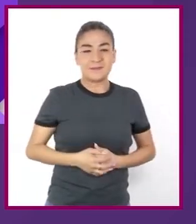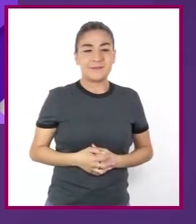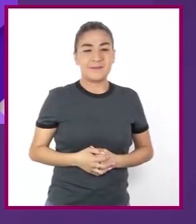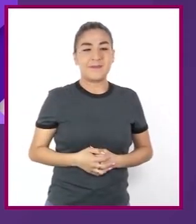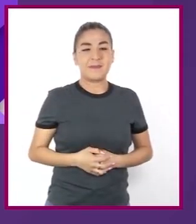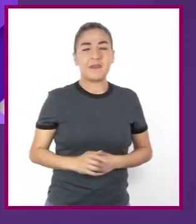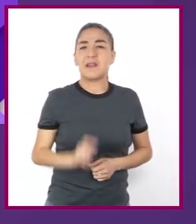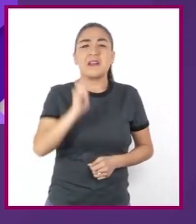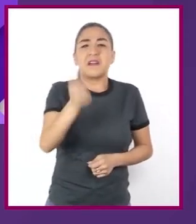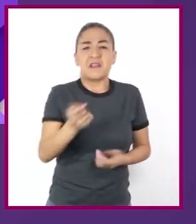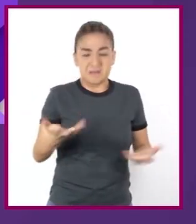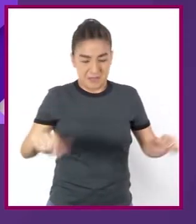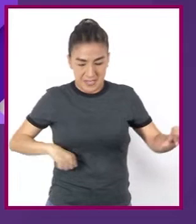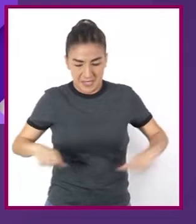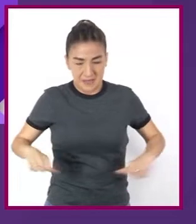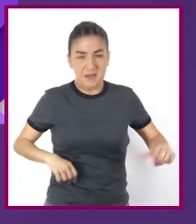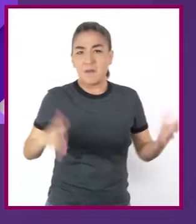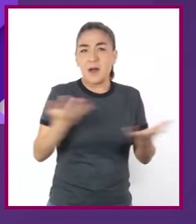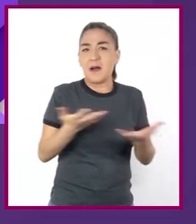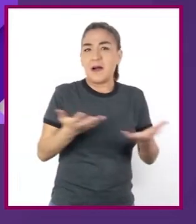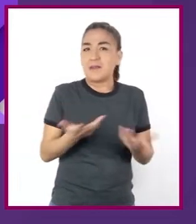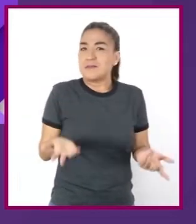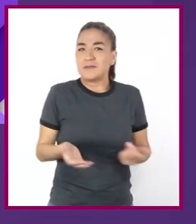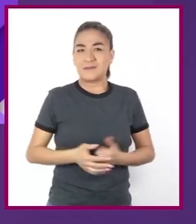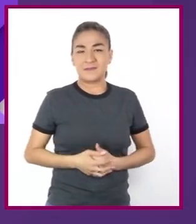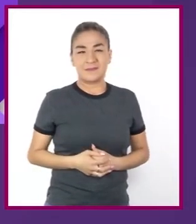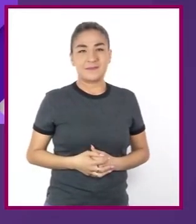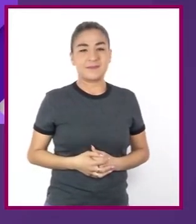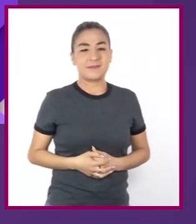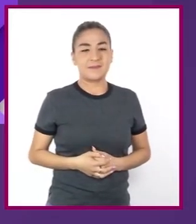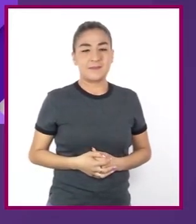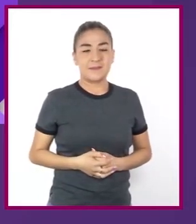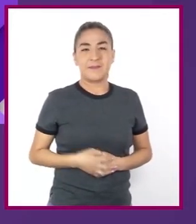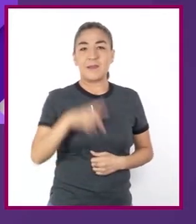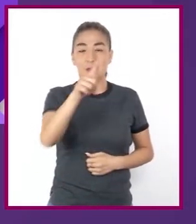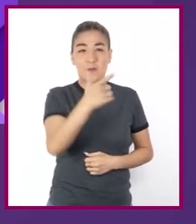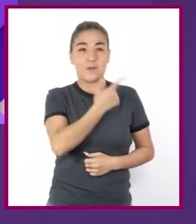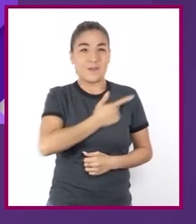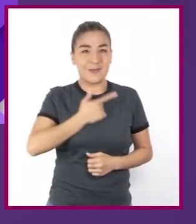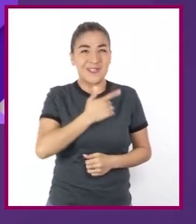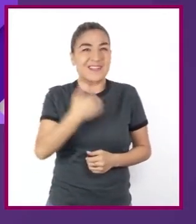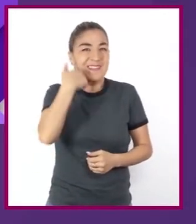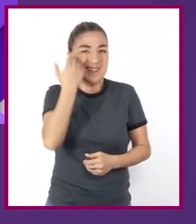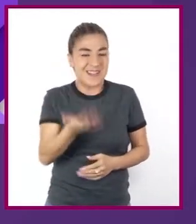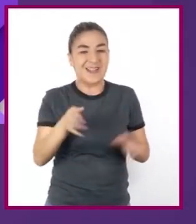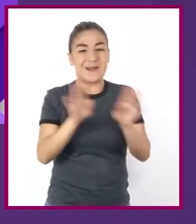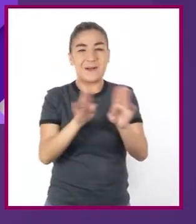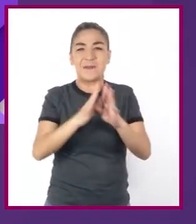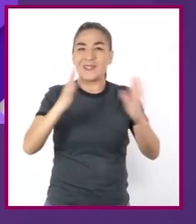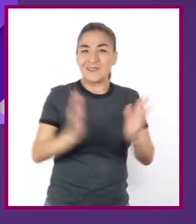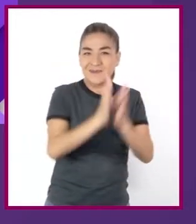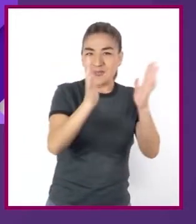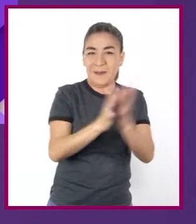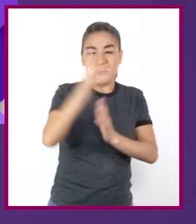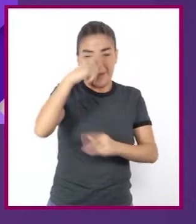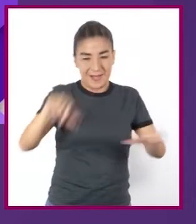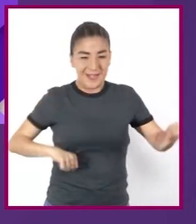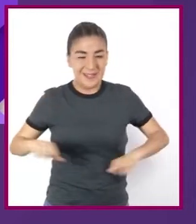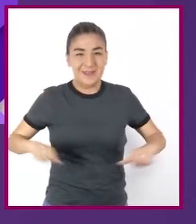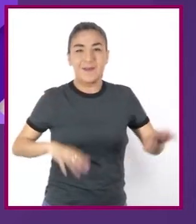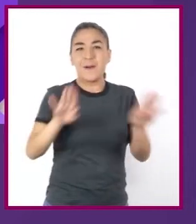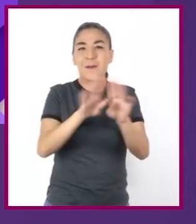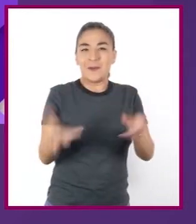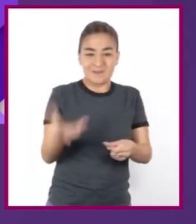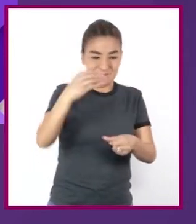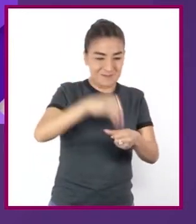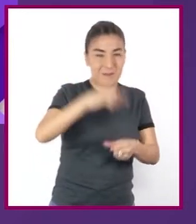¿Qué tipo de acciones realizan? ¿Les gustaría participar en alguna actividad que contribuyera